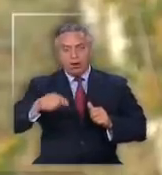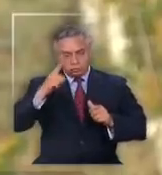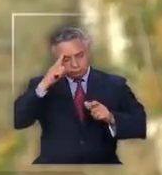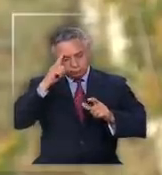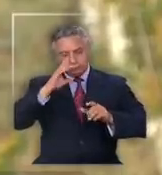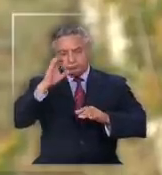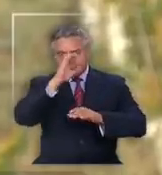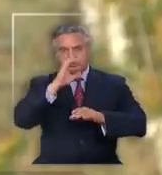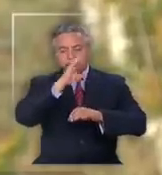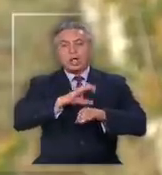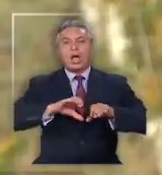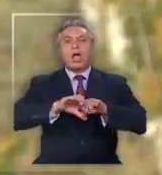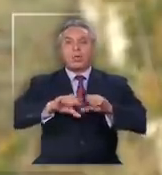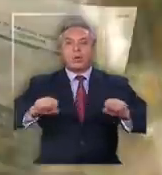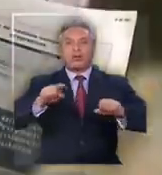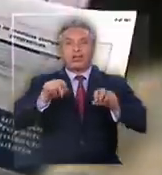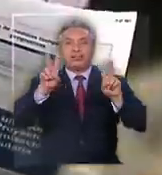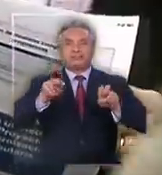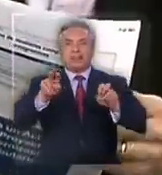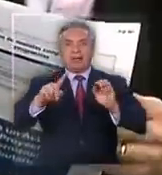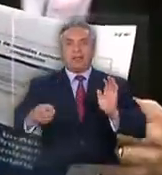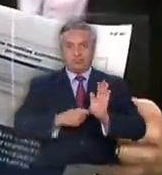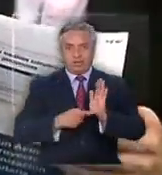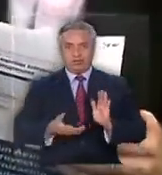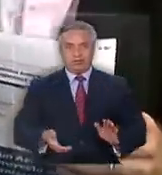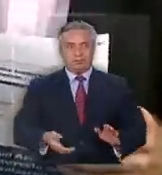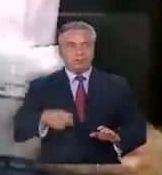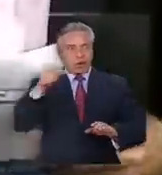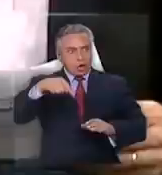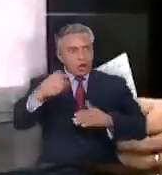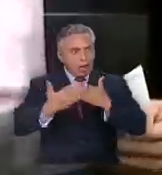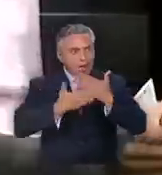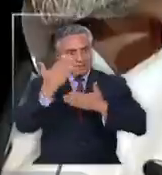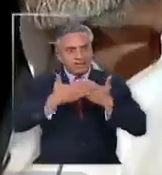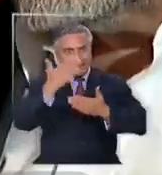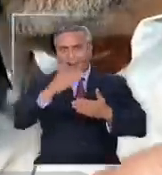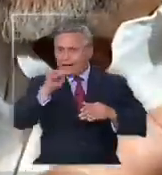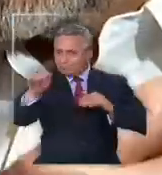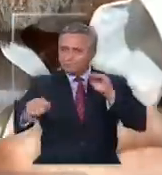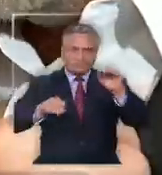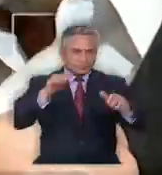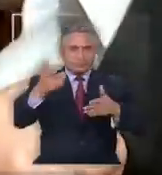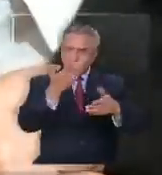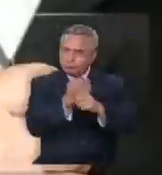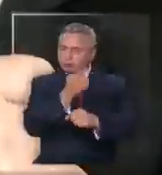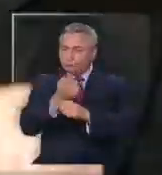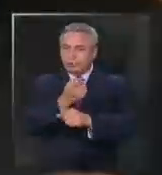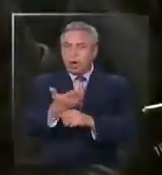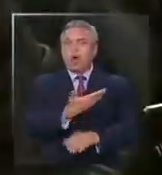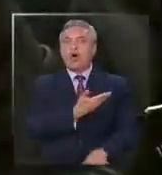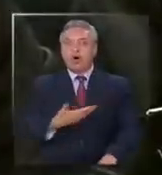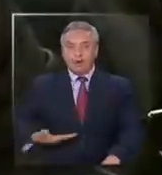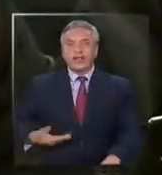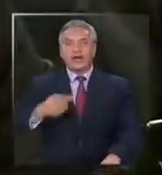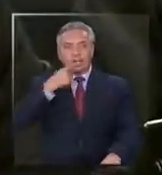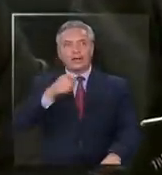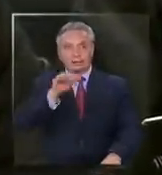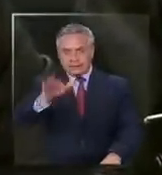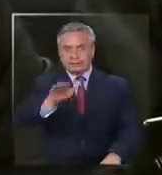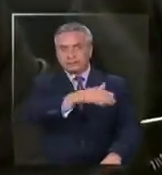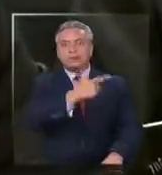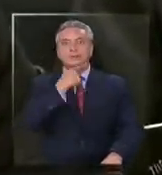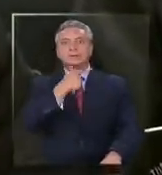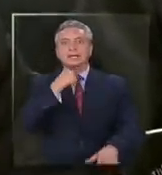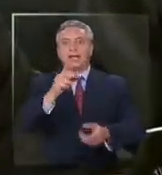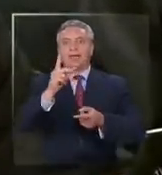acuerdo en materia tributaria. Toda la mañana hubo llamados y conversaciones. La apuesta del gobierno era conseguir los votos de la